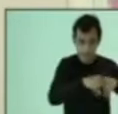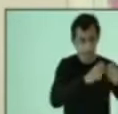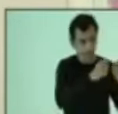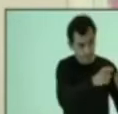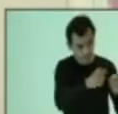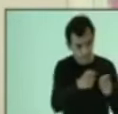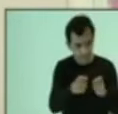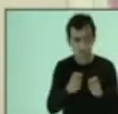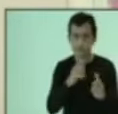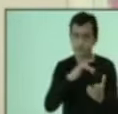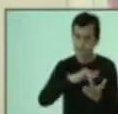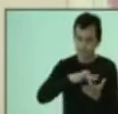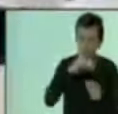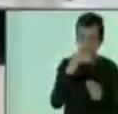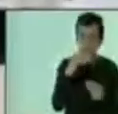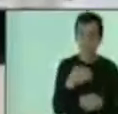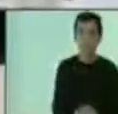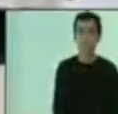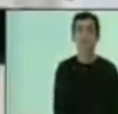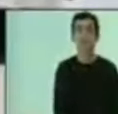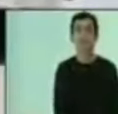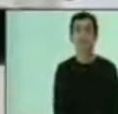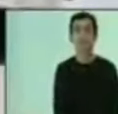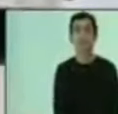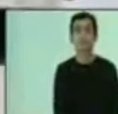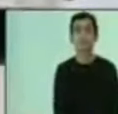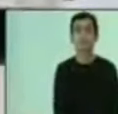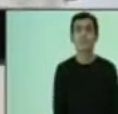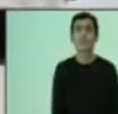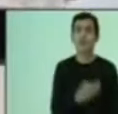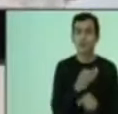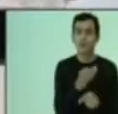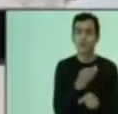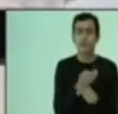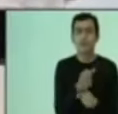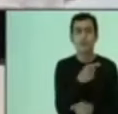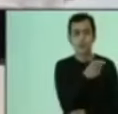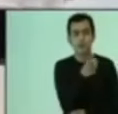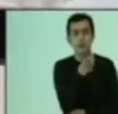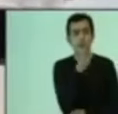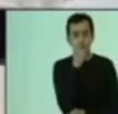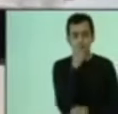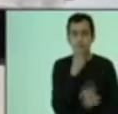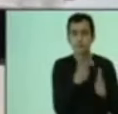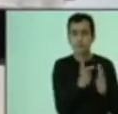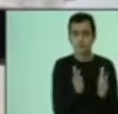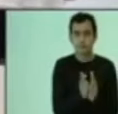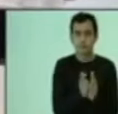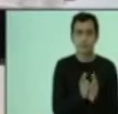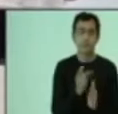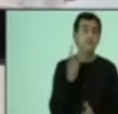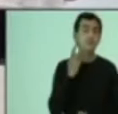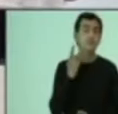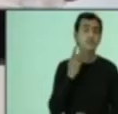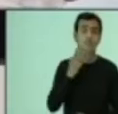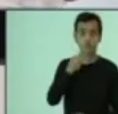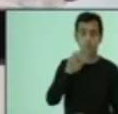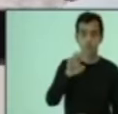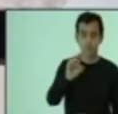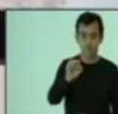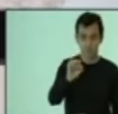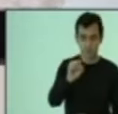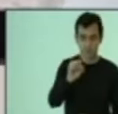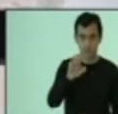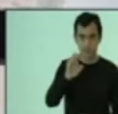administración. Muchas gracias. Gracias, candidato. Escuchamos ahora al abanderado de Encuentro Solidario, Edgar Israel Dimas